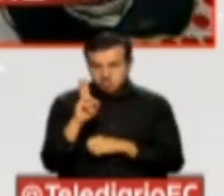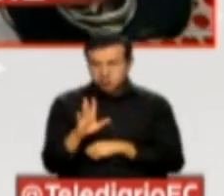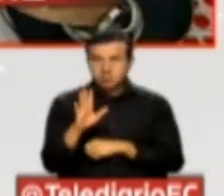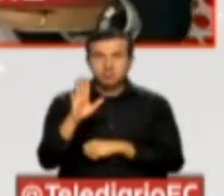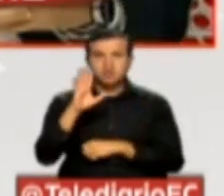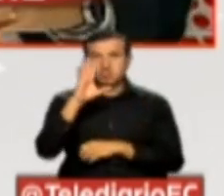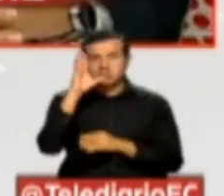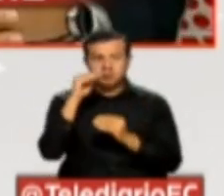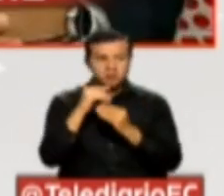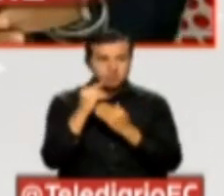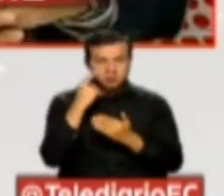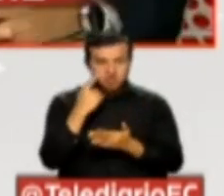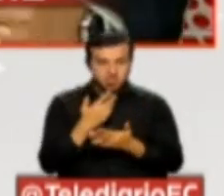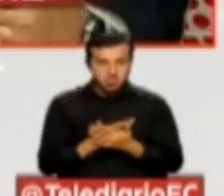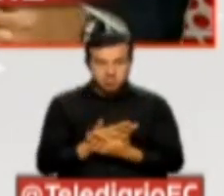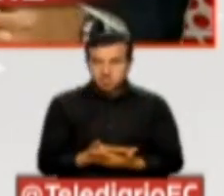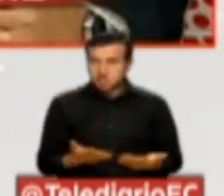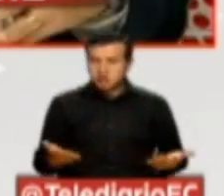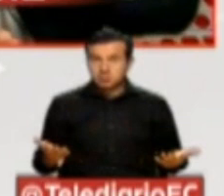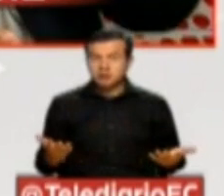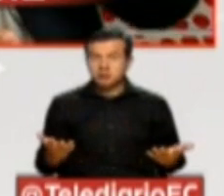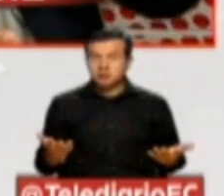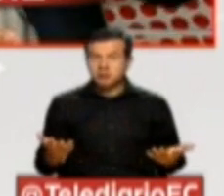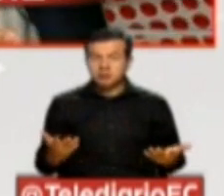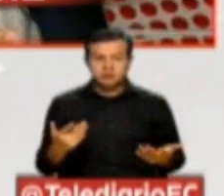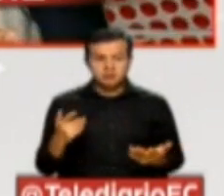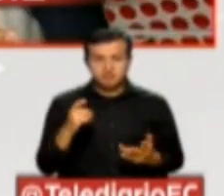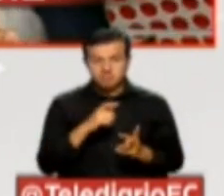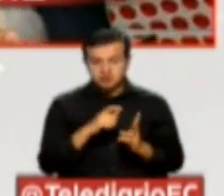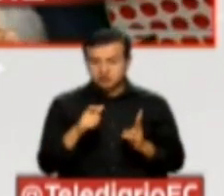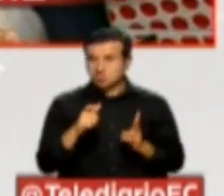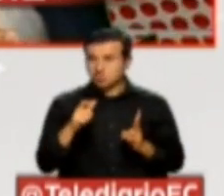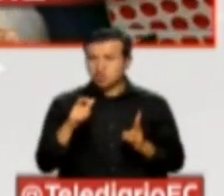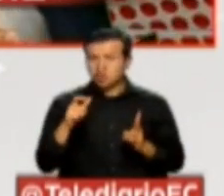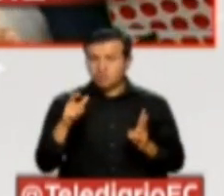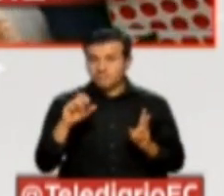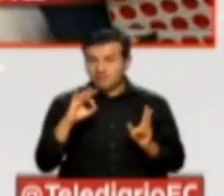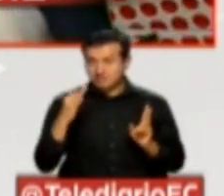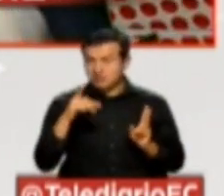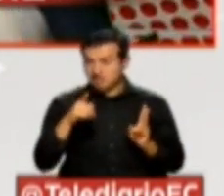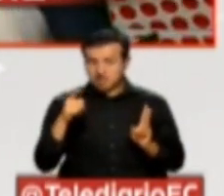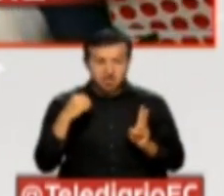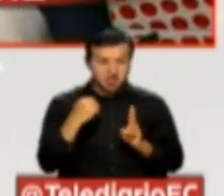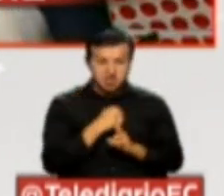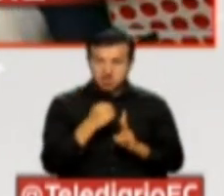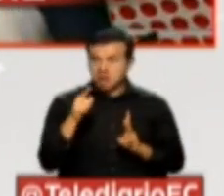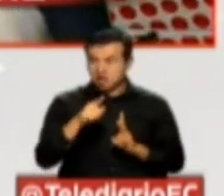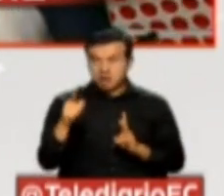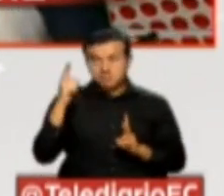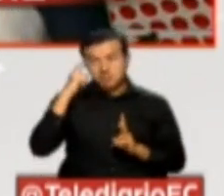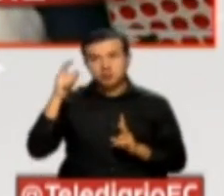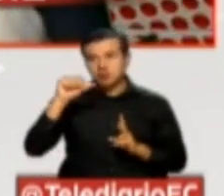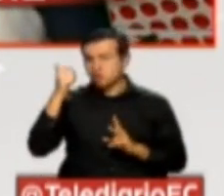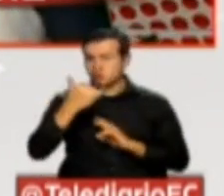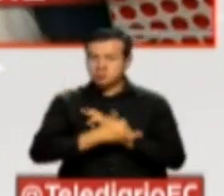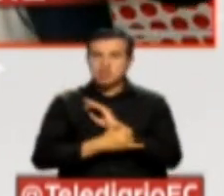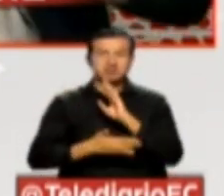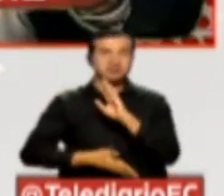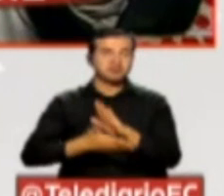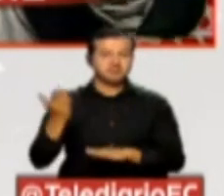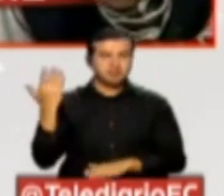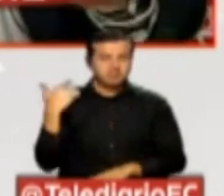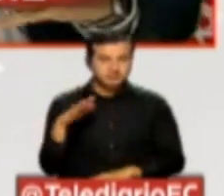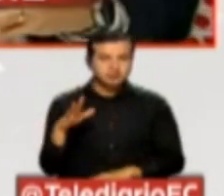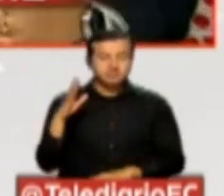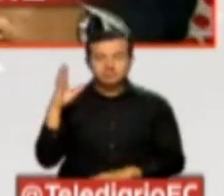de recabar las evidencias, sin embargo, estas personas han logrado, posiblemente han logrado salir del país.